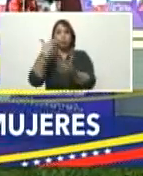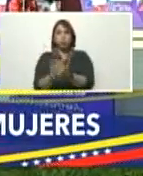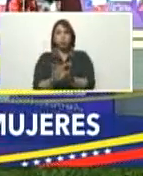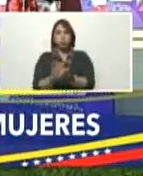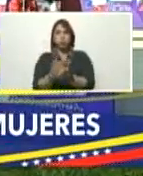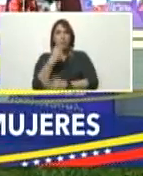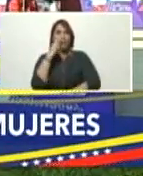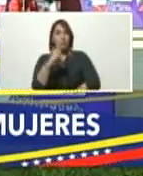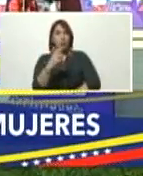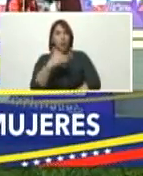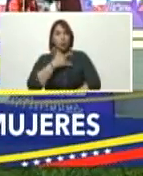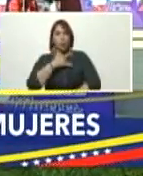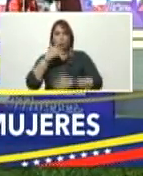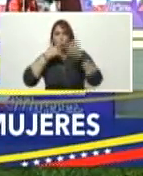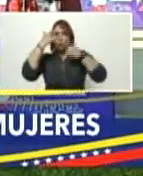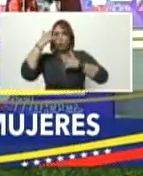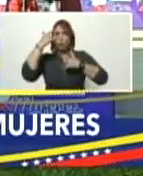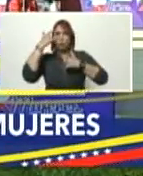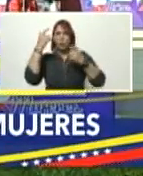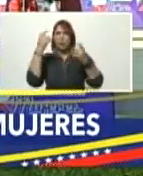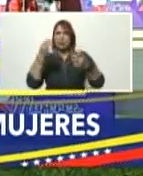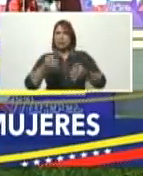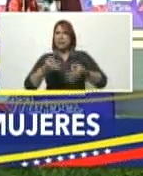visión chavista. Chávez periodizaba